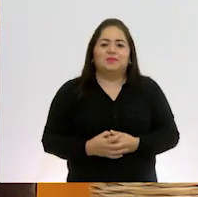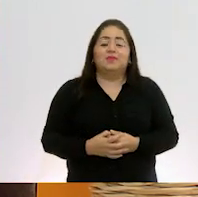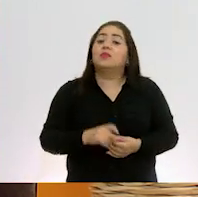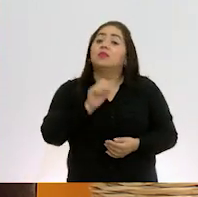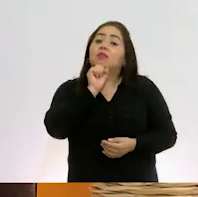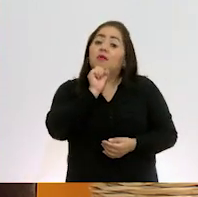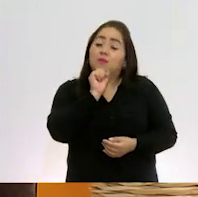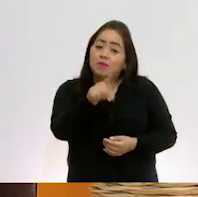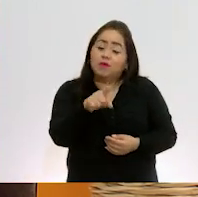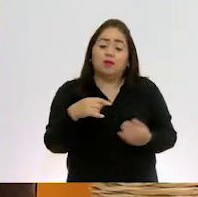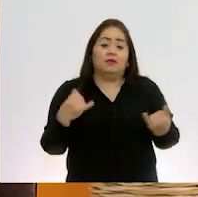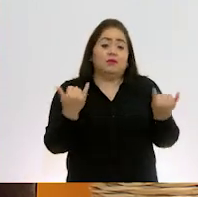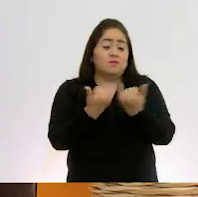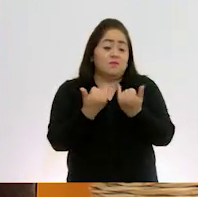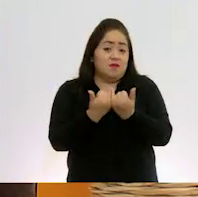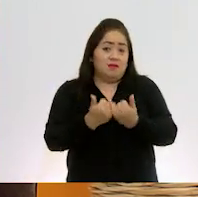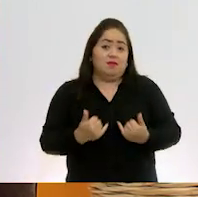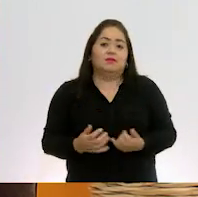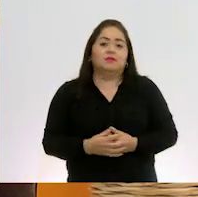¿También?